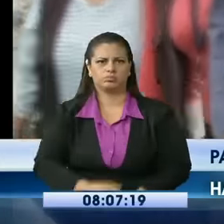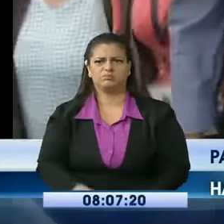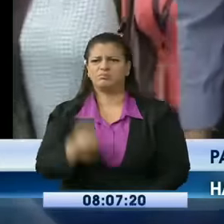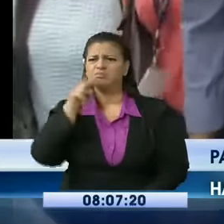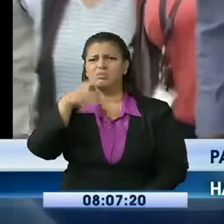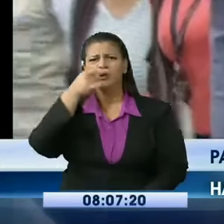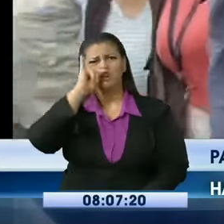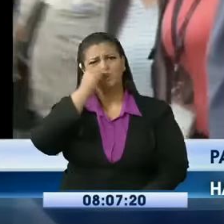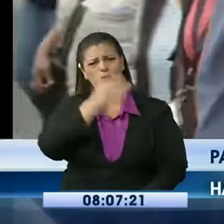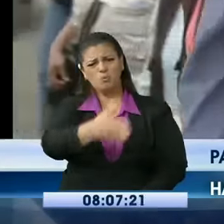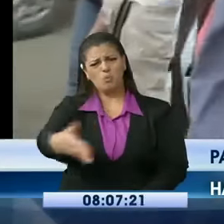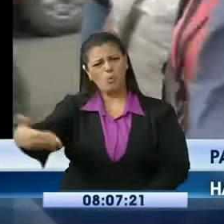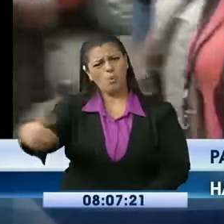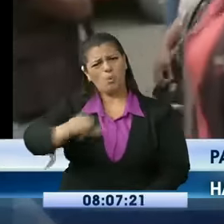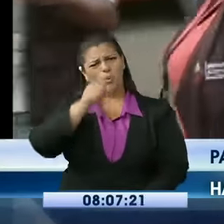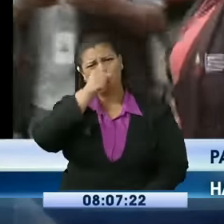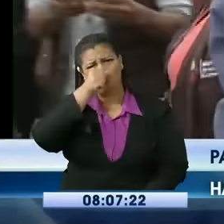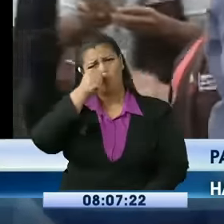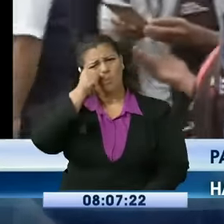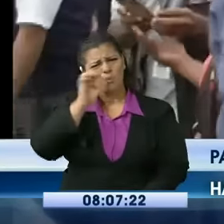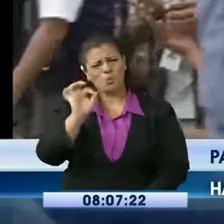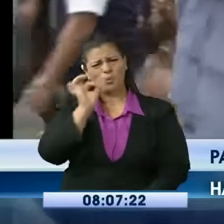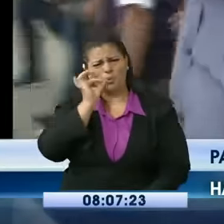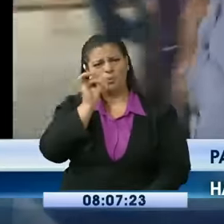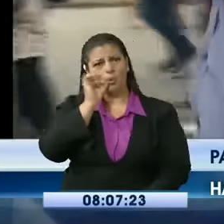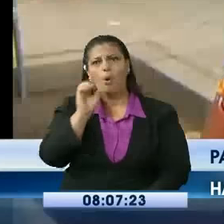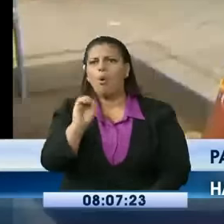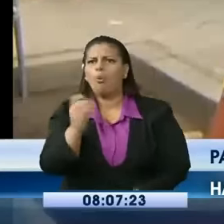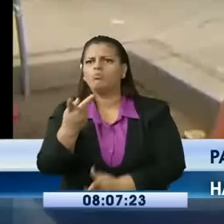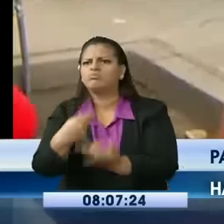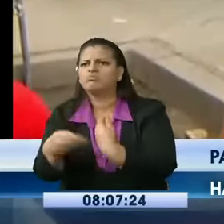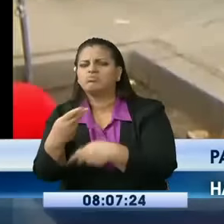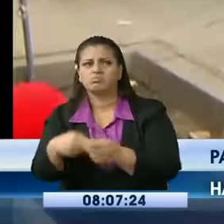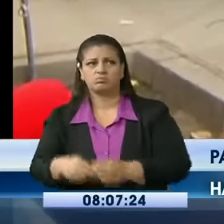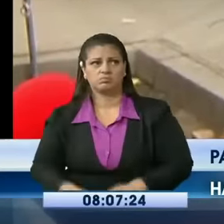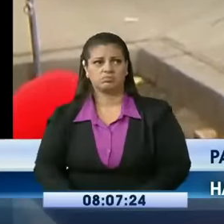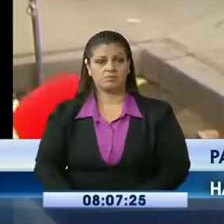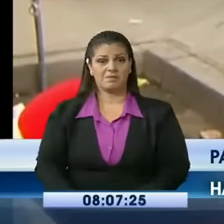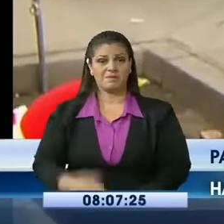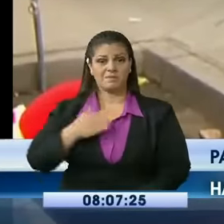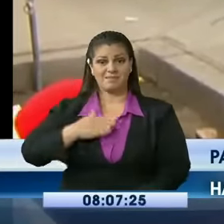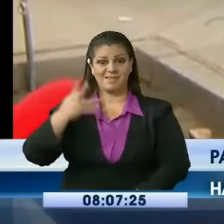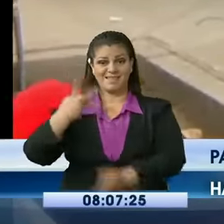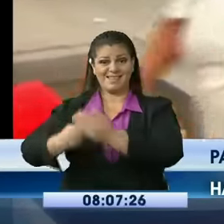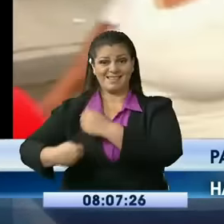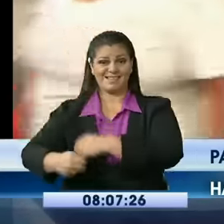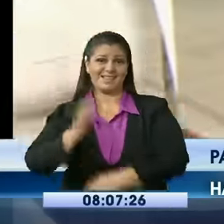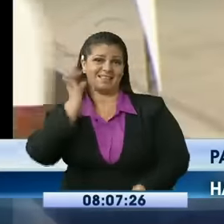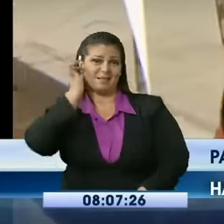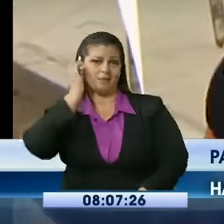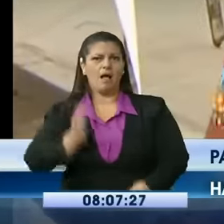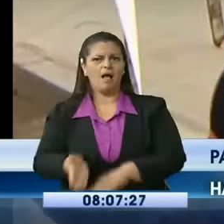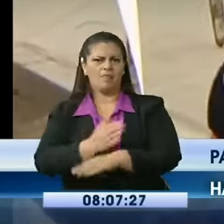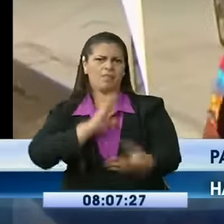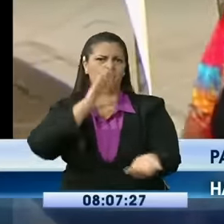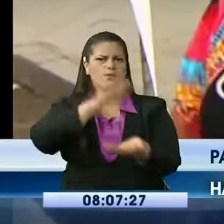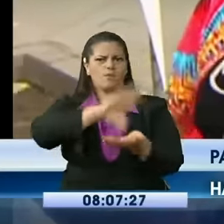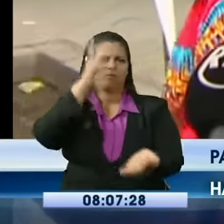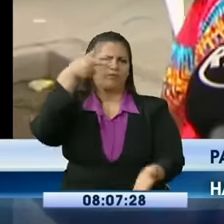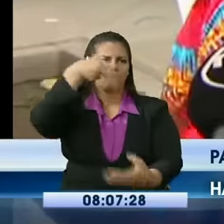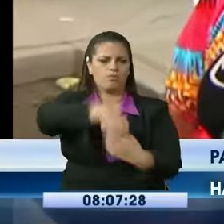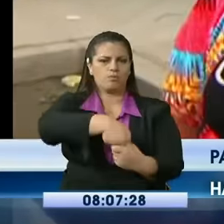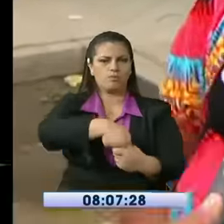que están consumiendo y vendiendo drogas. Tiempo se necesitaba esto. Mire, yo a mi hijita el año pasado la tenía en el colegio y yo a mi hija la